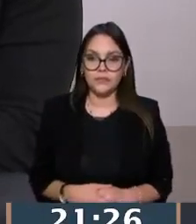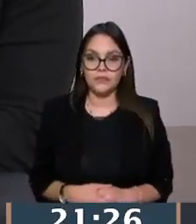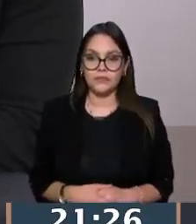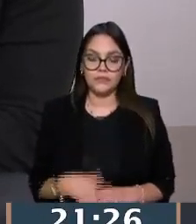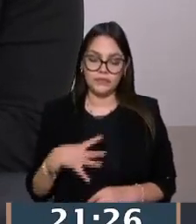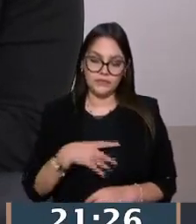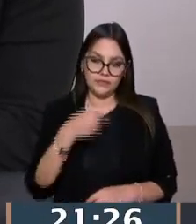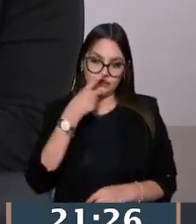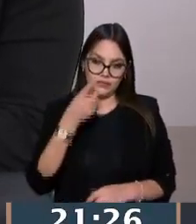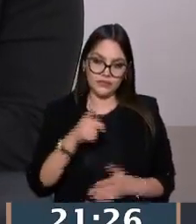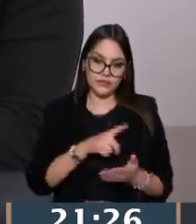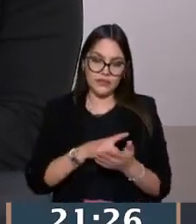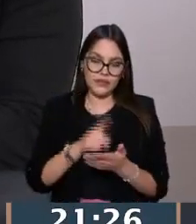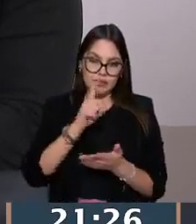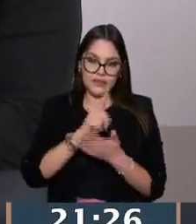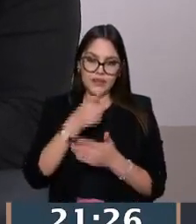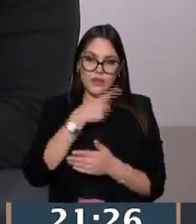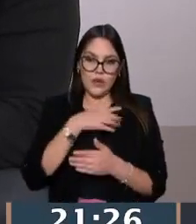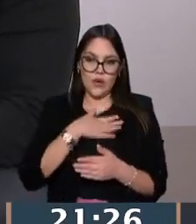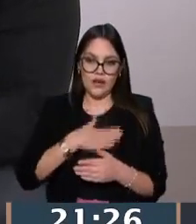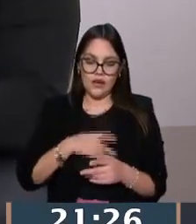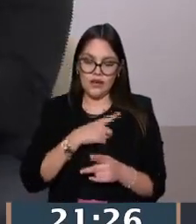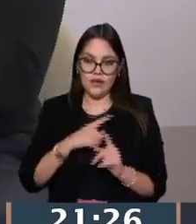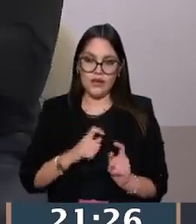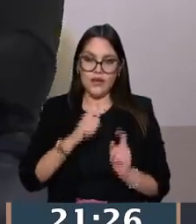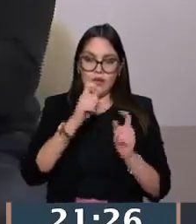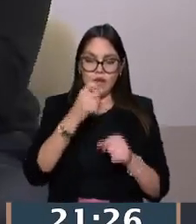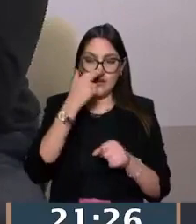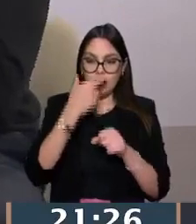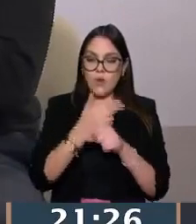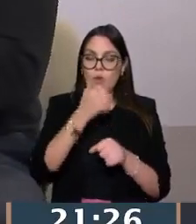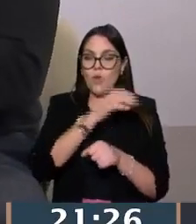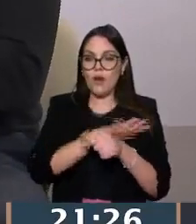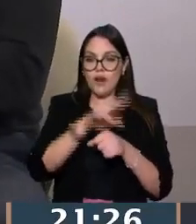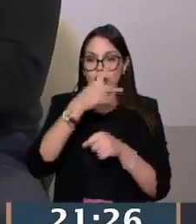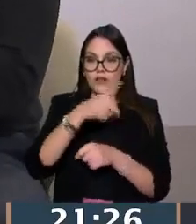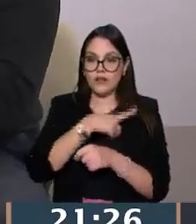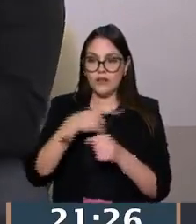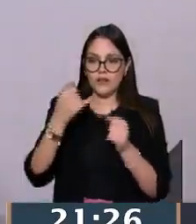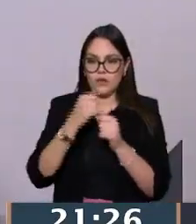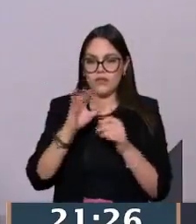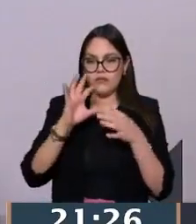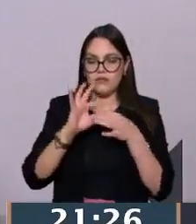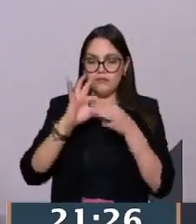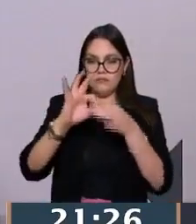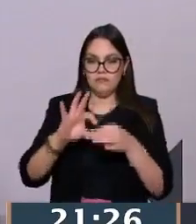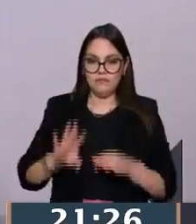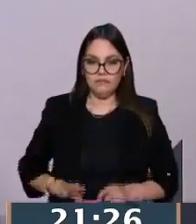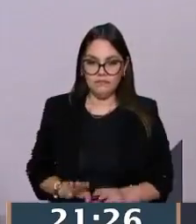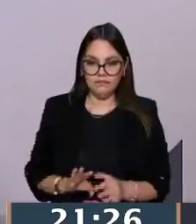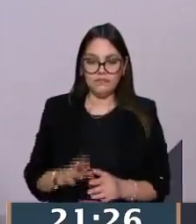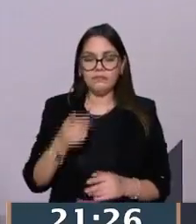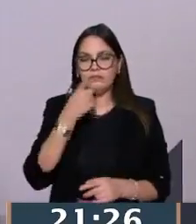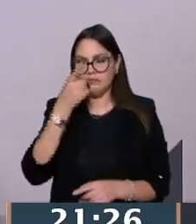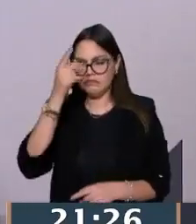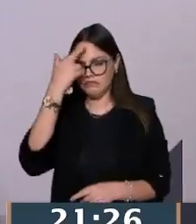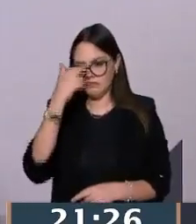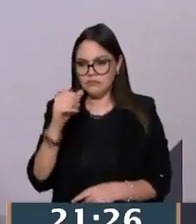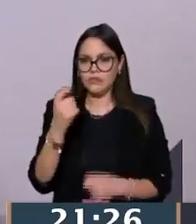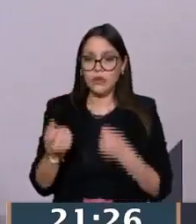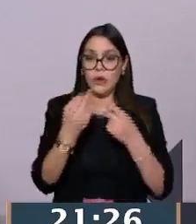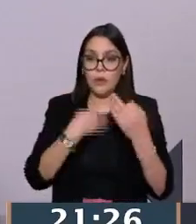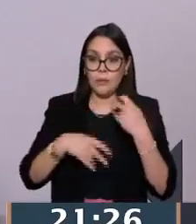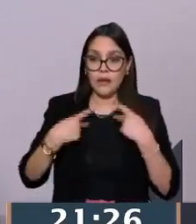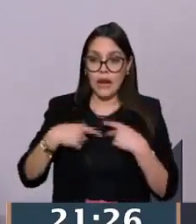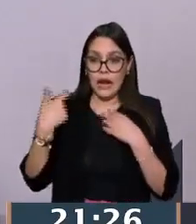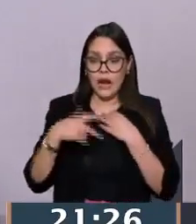derecho romano que dice que la justicia es darle a cada cual según le corresponde, y yo creo que así tendría que ser, ¿no? Como bien lo decías, probablemente no todos van a ser ricos,